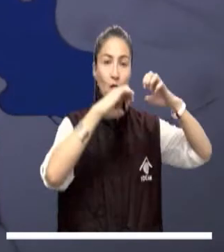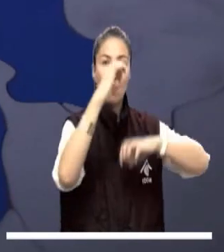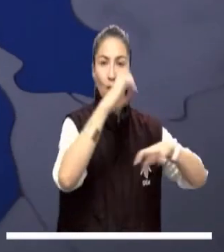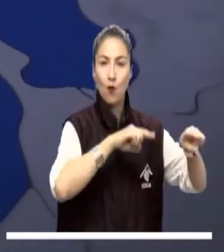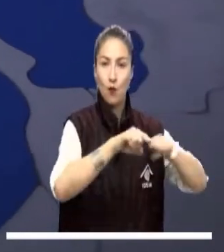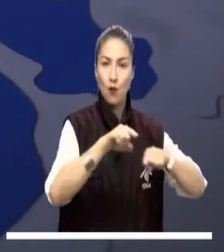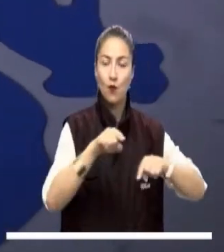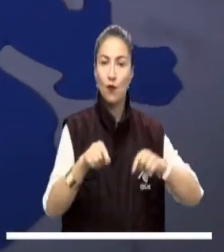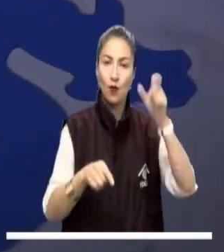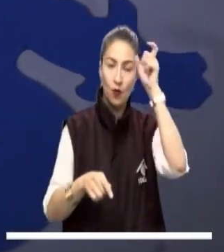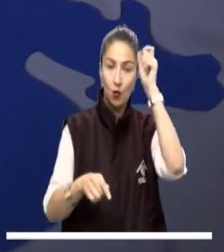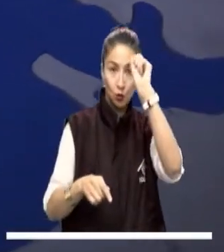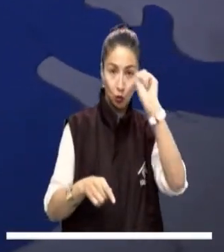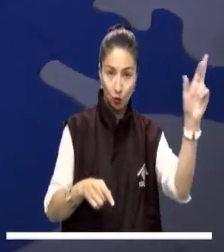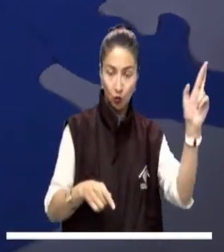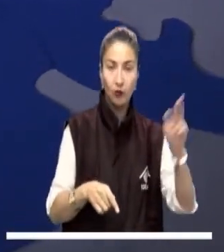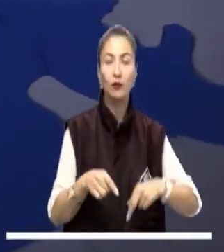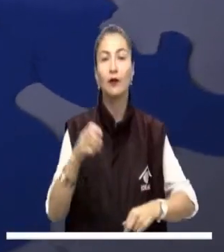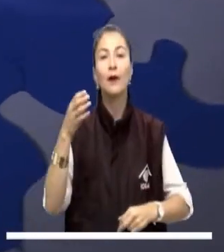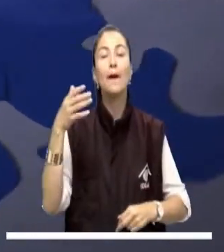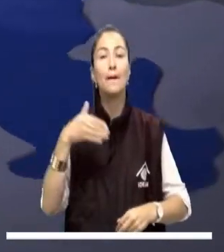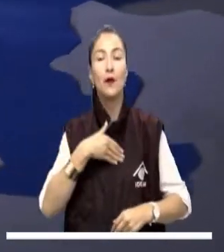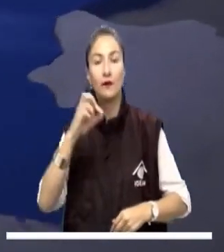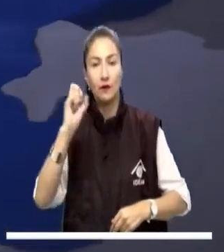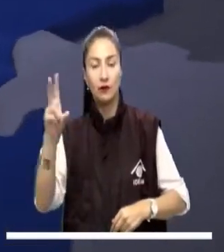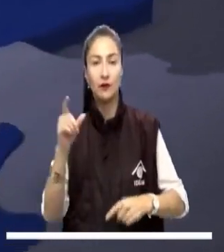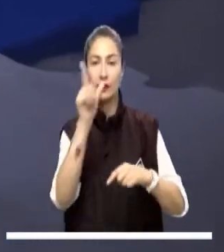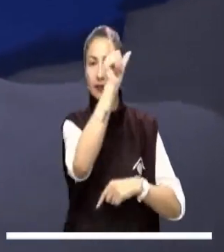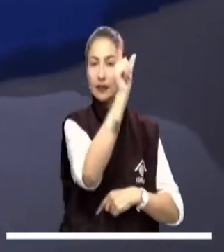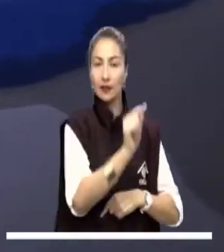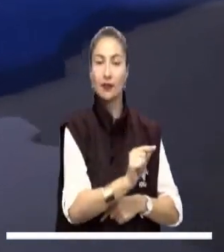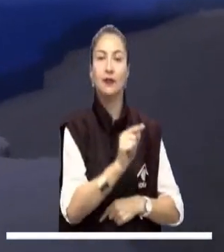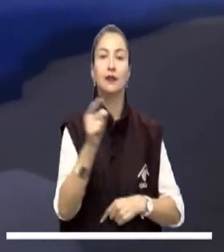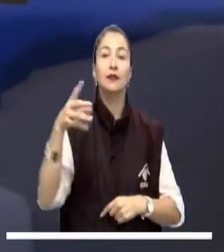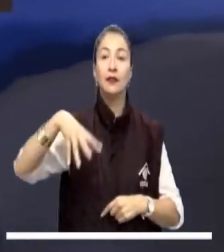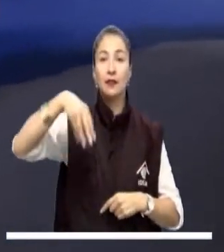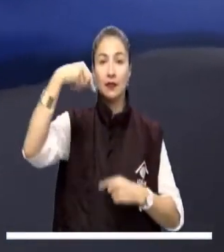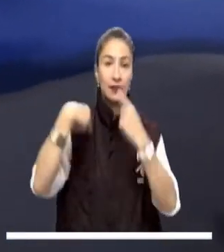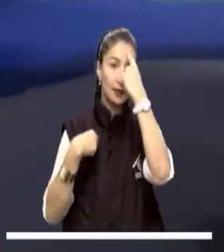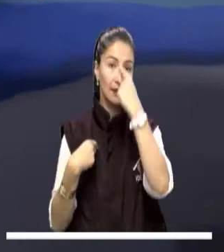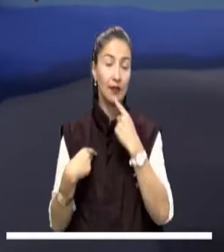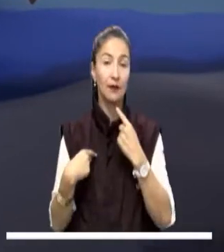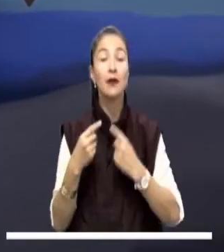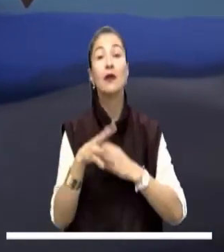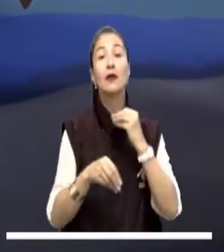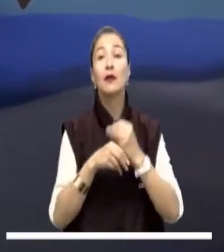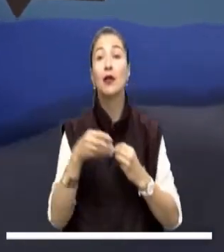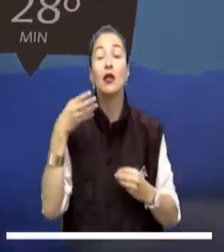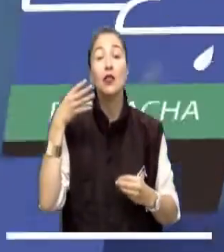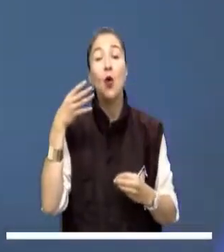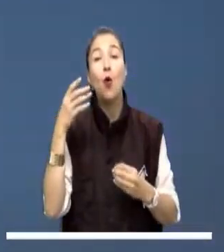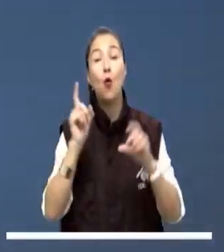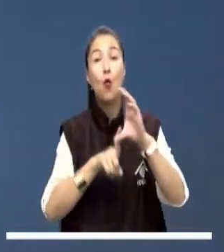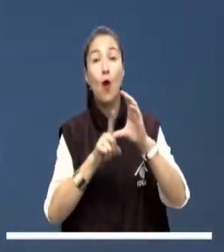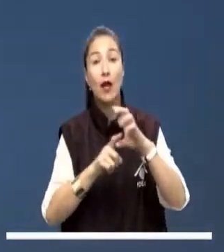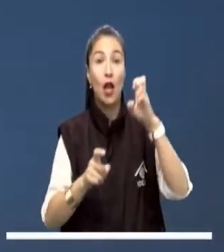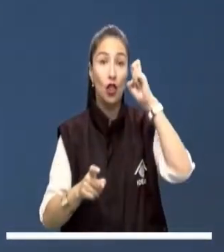lluvias en sectores de sur de Córdoba, norte de Bolívar, Cesar, zonas de la Sierra Nevada de Santa Marta y norte de La